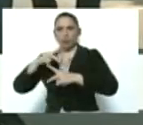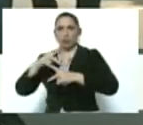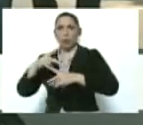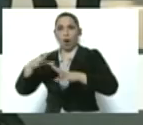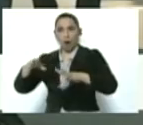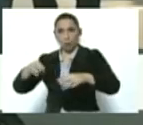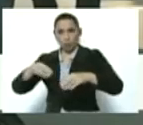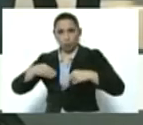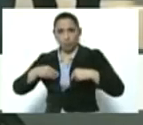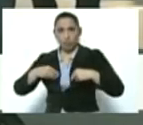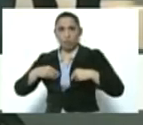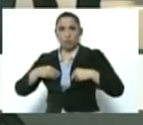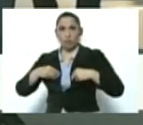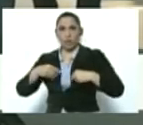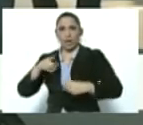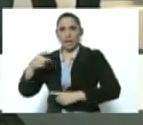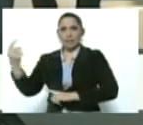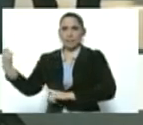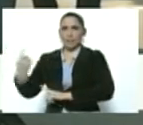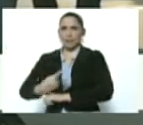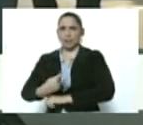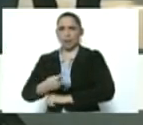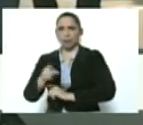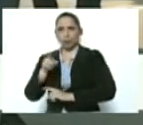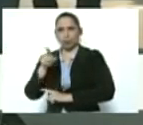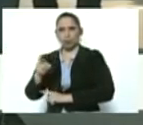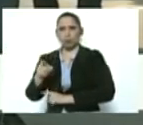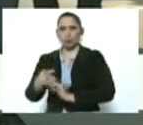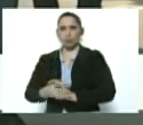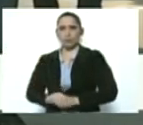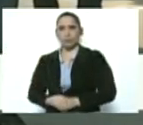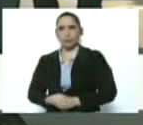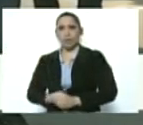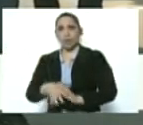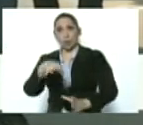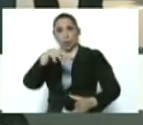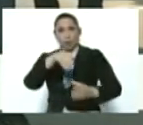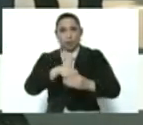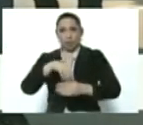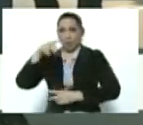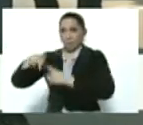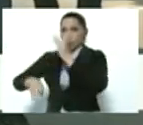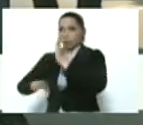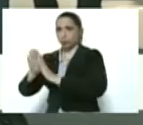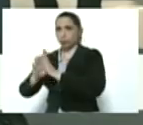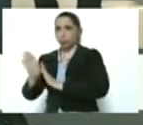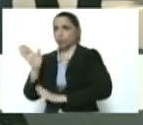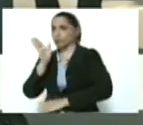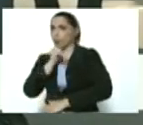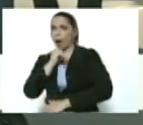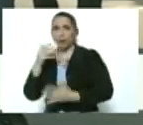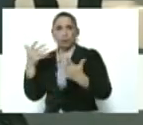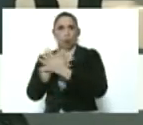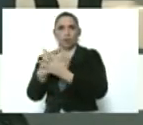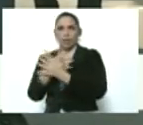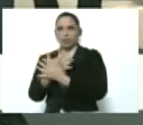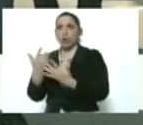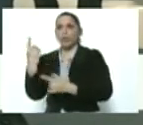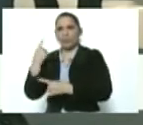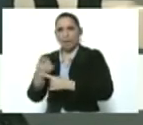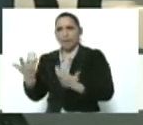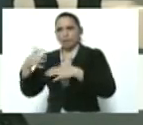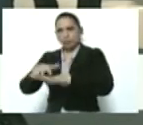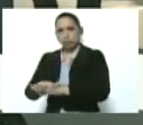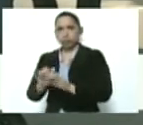asumido este mandato suyo entre cuarentena y producción no hay contradicción por